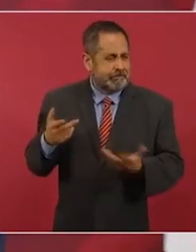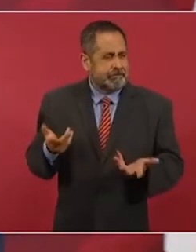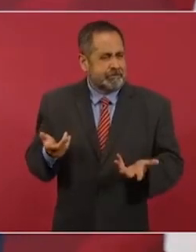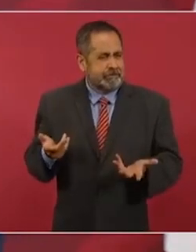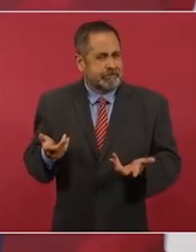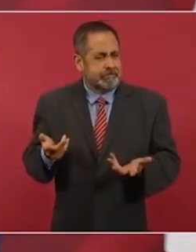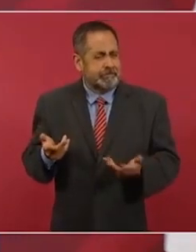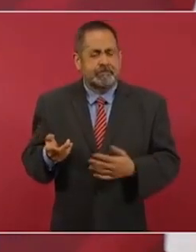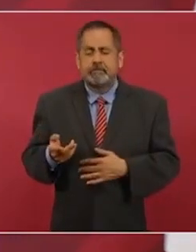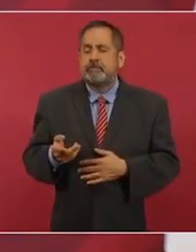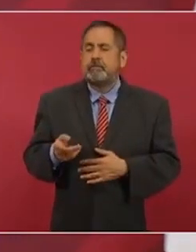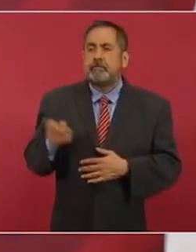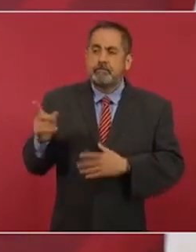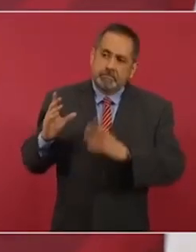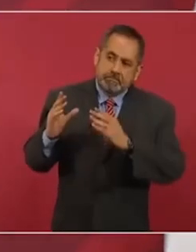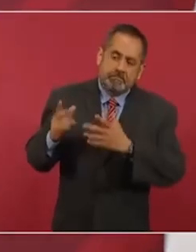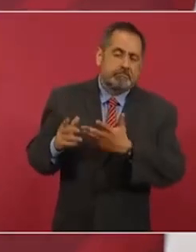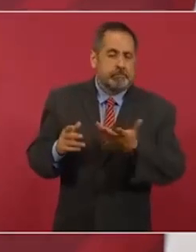Entonces,